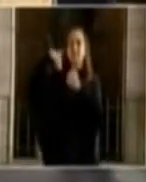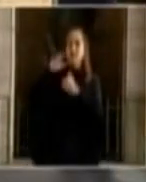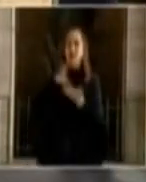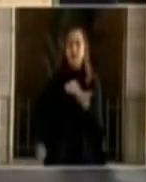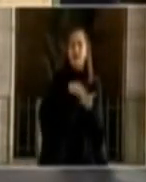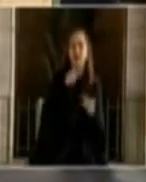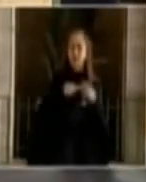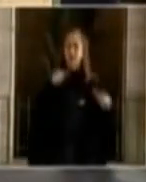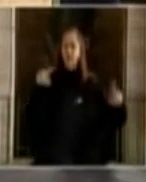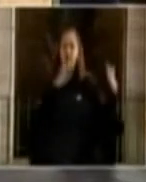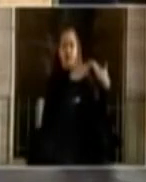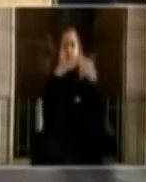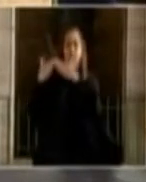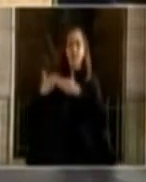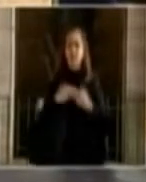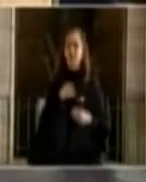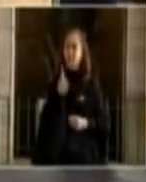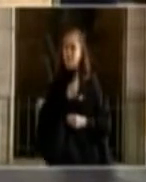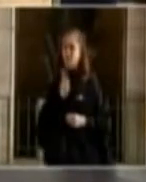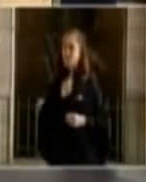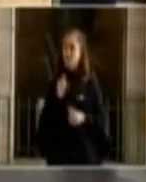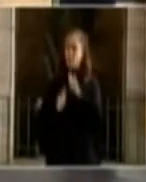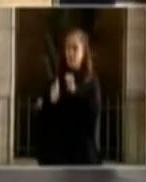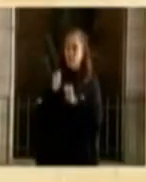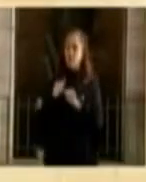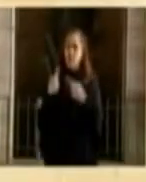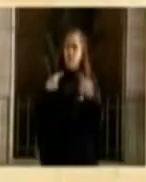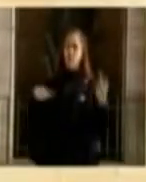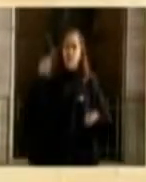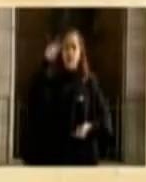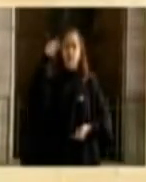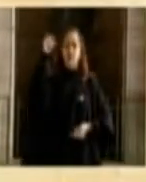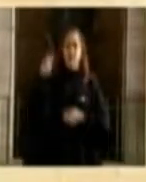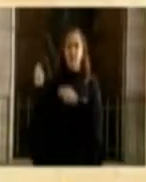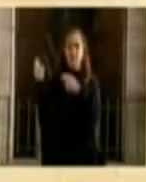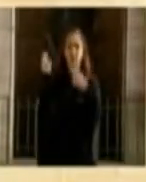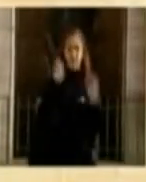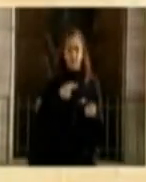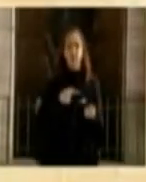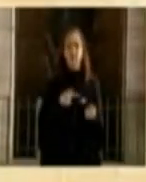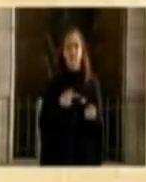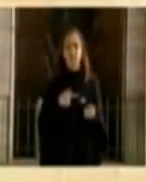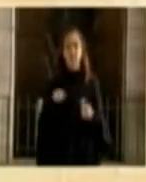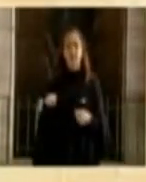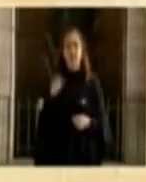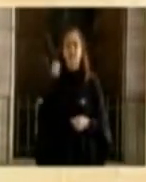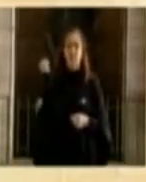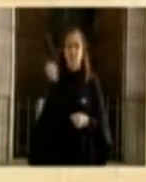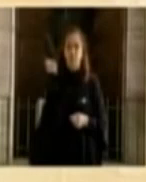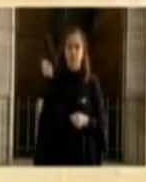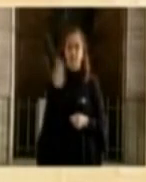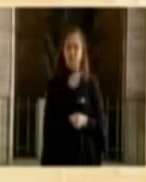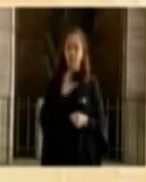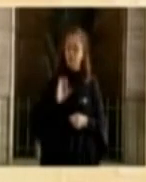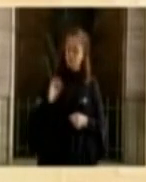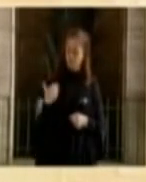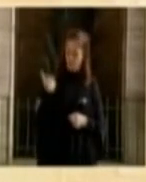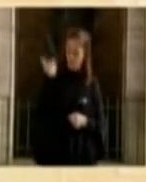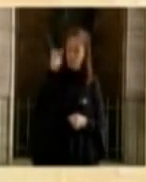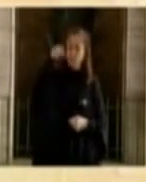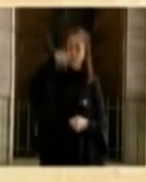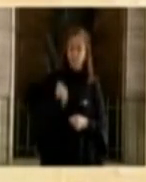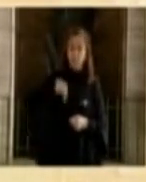en cortesanos, sino en su legado. 200 años más tarde, a metros de donde nos dio